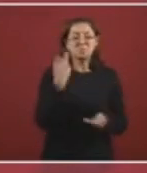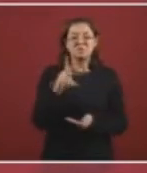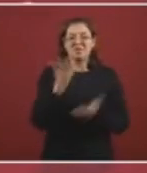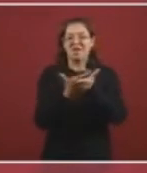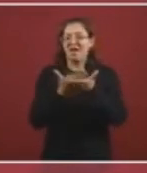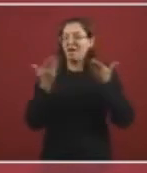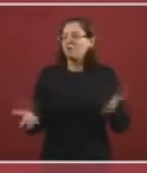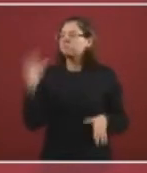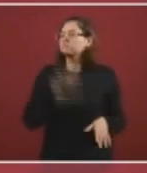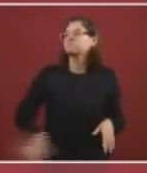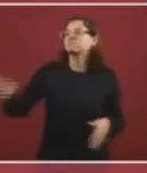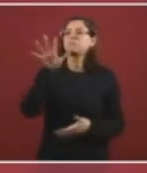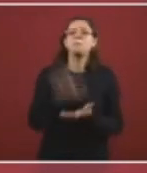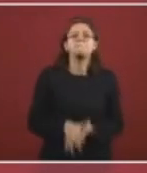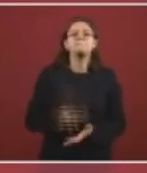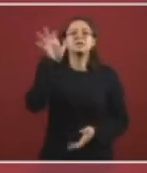todos opinan,